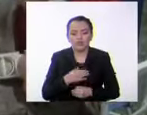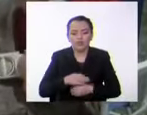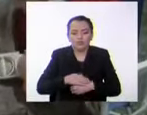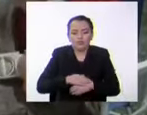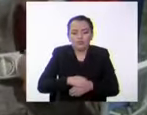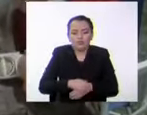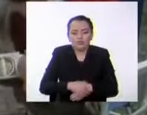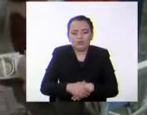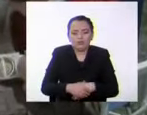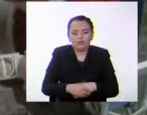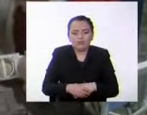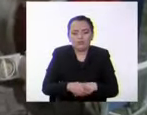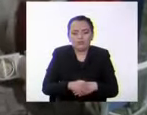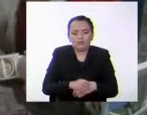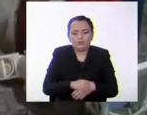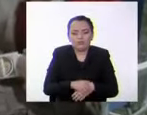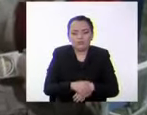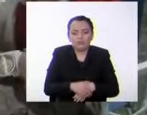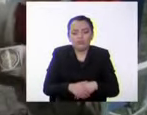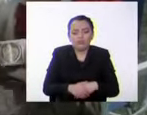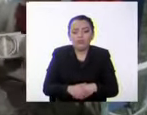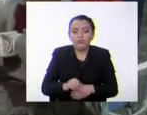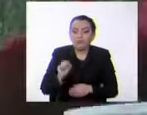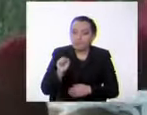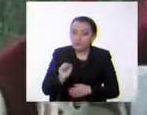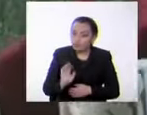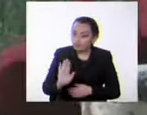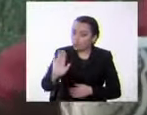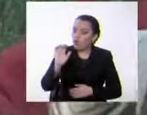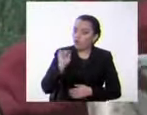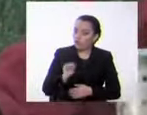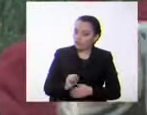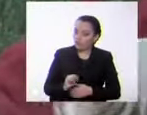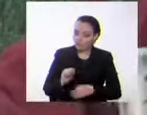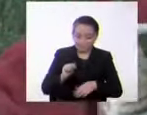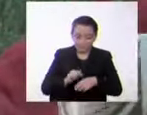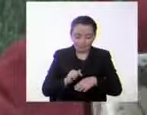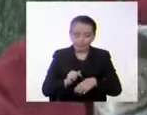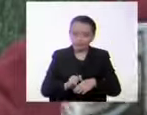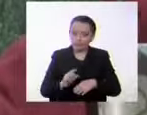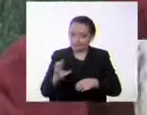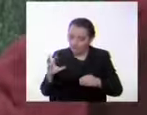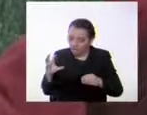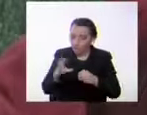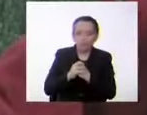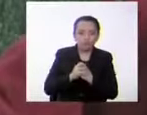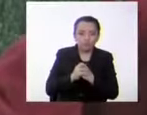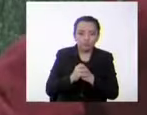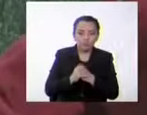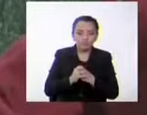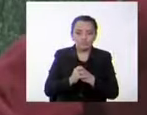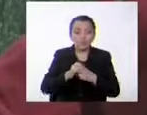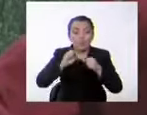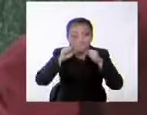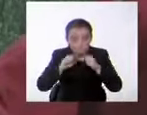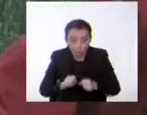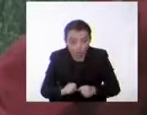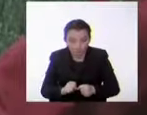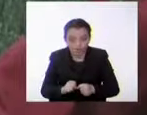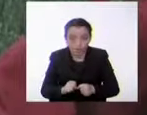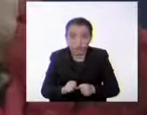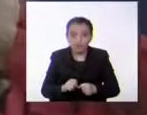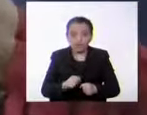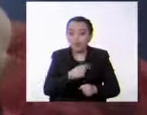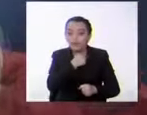¡Ay! Tuvo suerte, señor Max. Esas ranas son tan glotonas que pueden morir de asfixia al